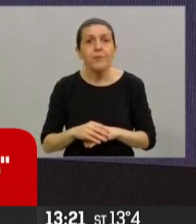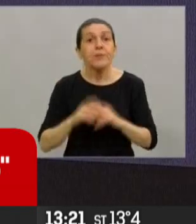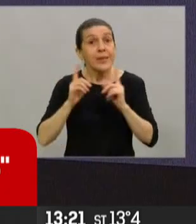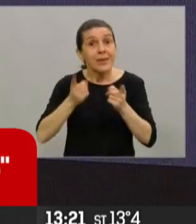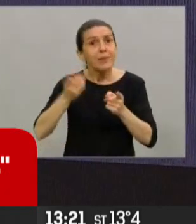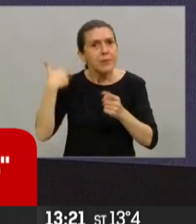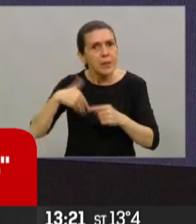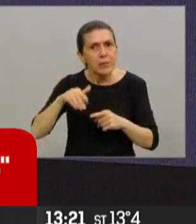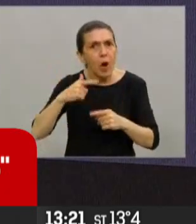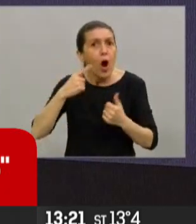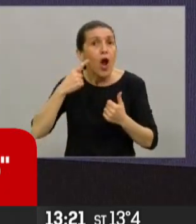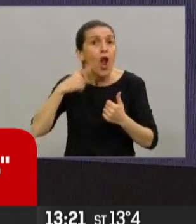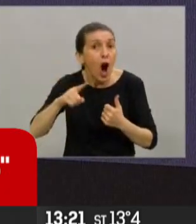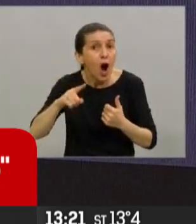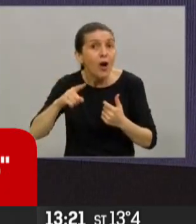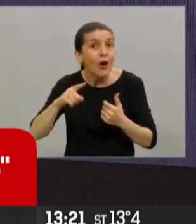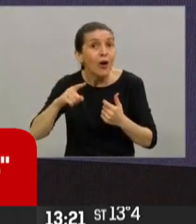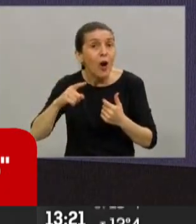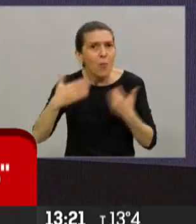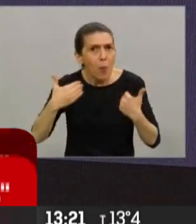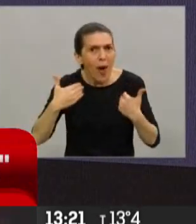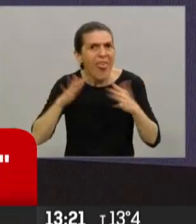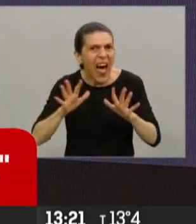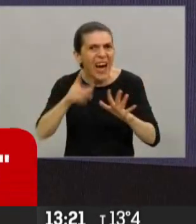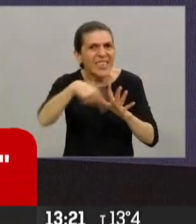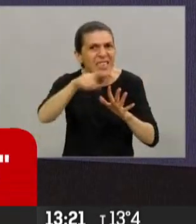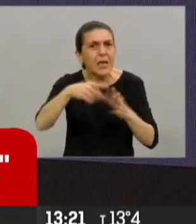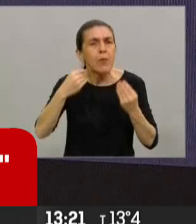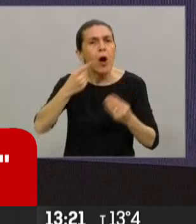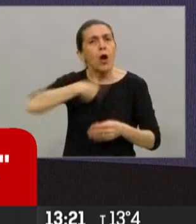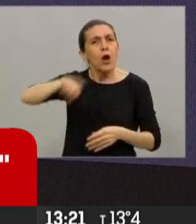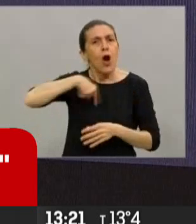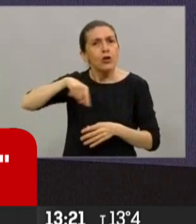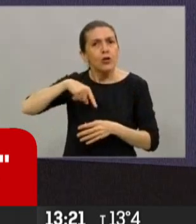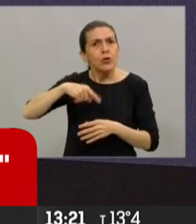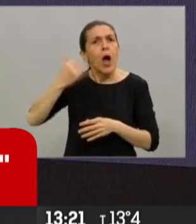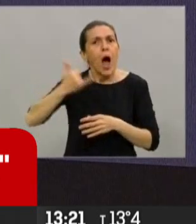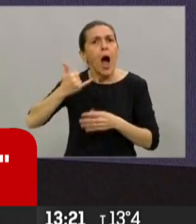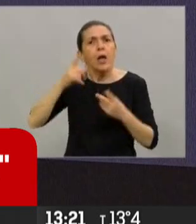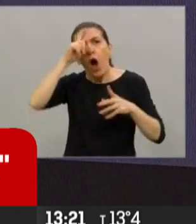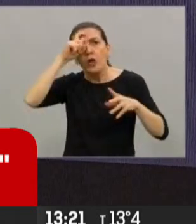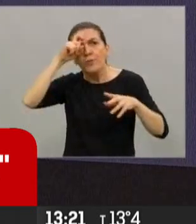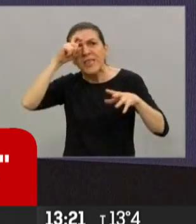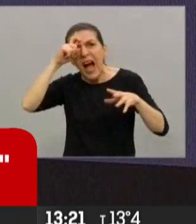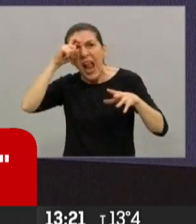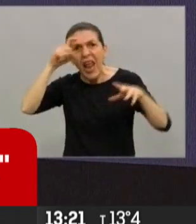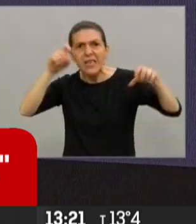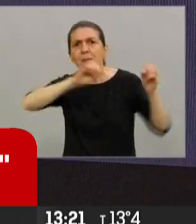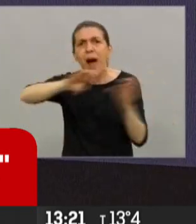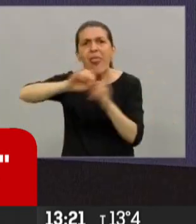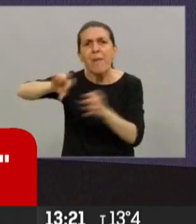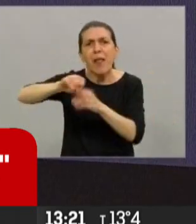Todo esto es posible porque nosotros hemos incrementado mucho la capacidad de camas. Hoy en